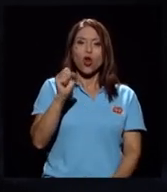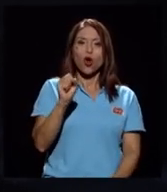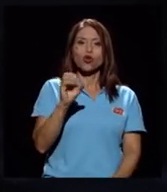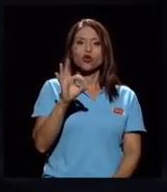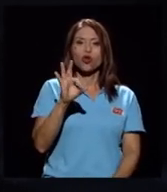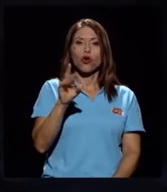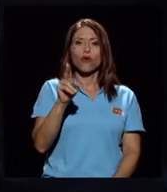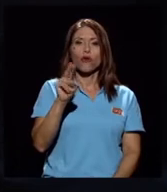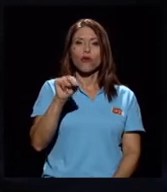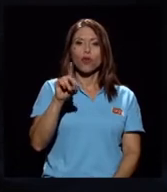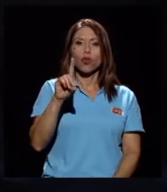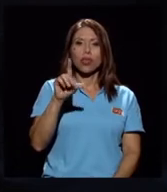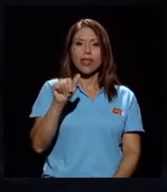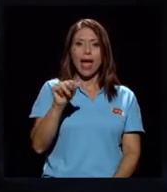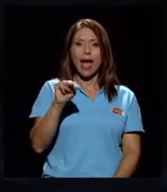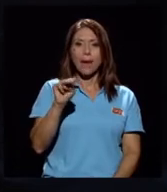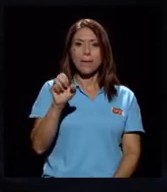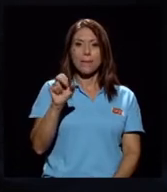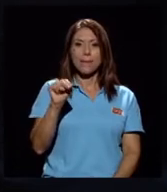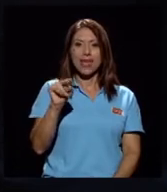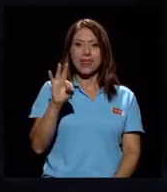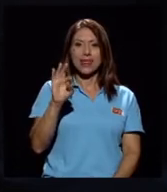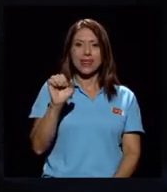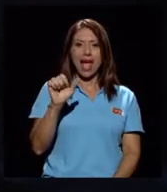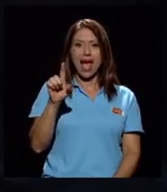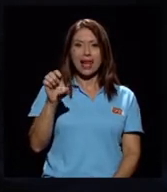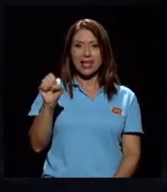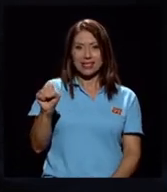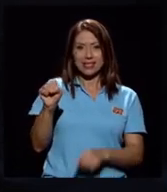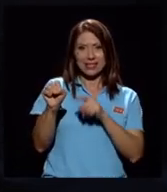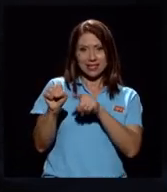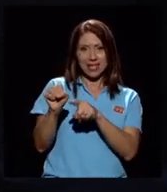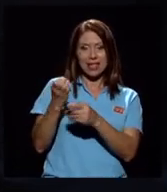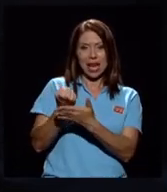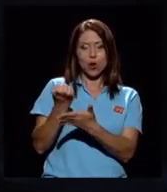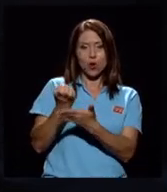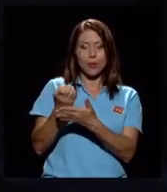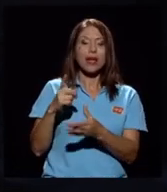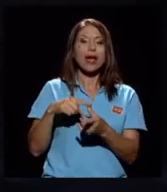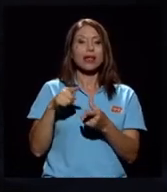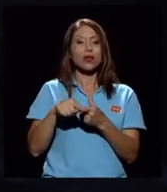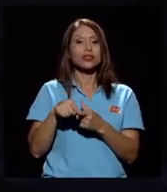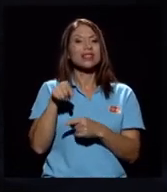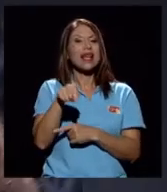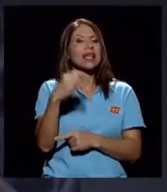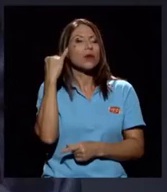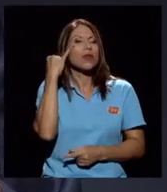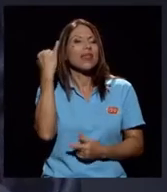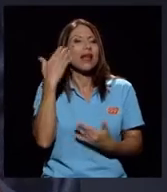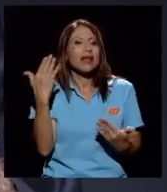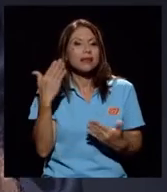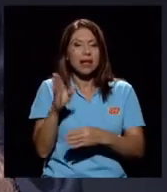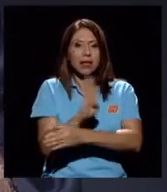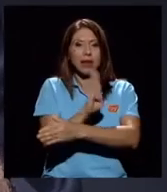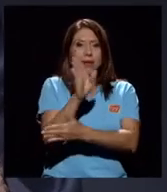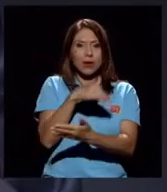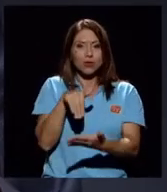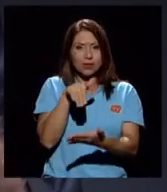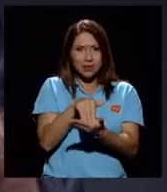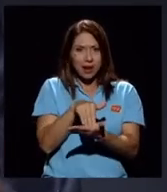la economía verdad y entonces aquí la digamos lo ideal es que el banco central